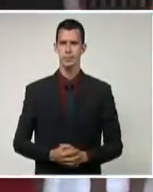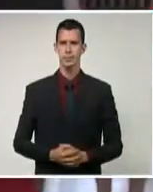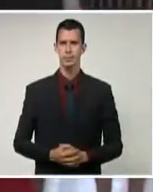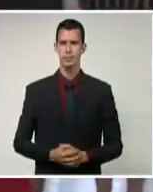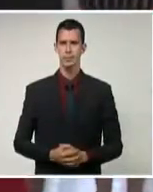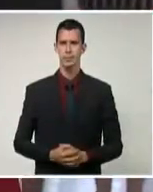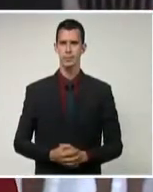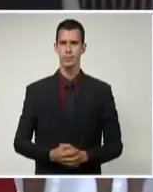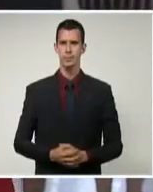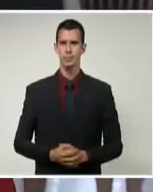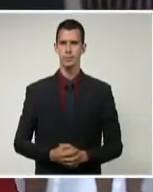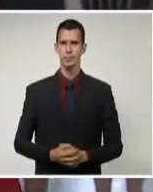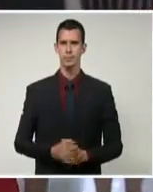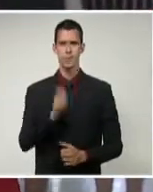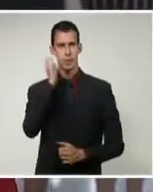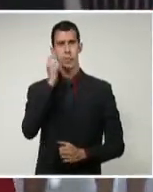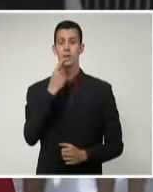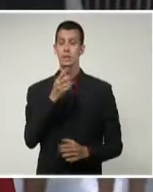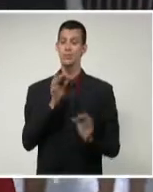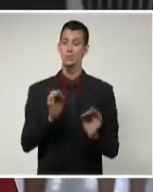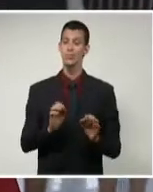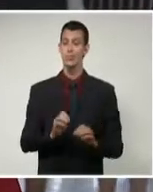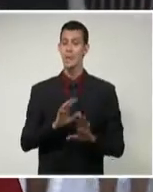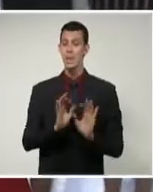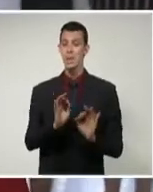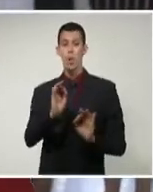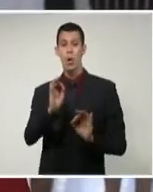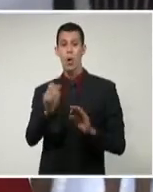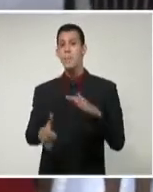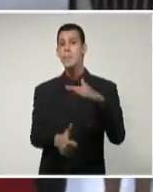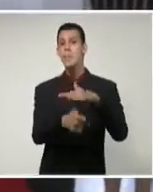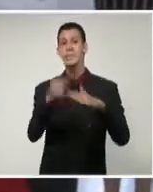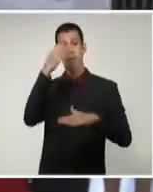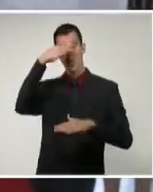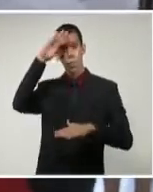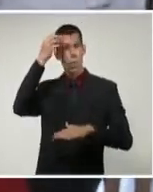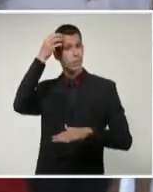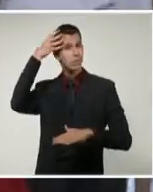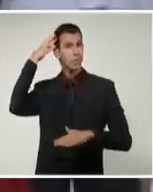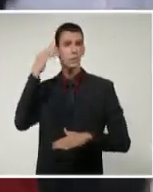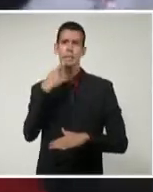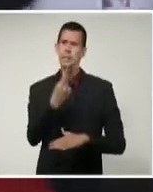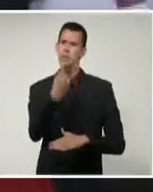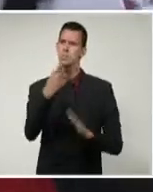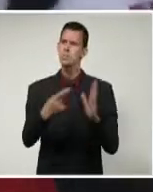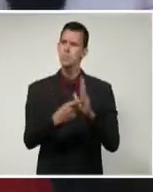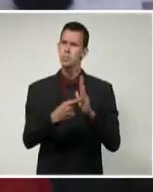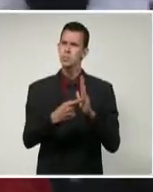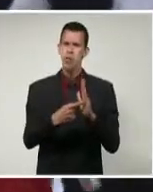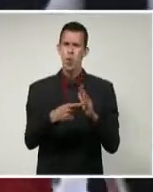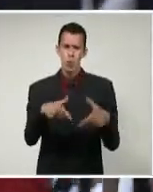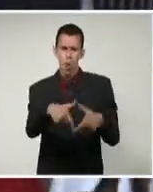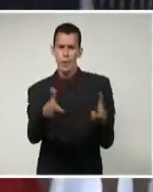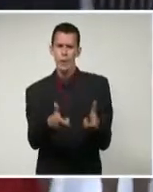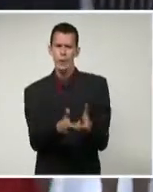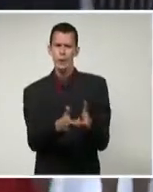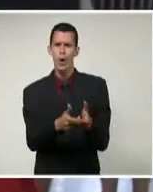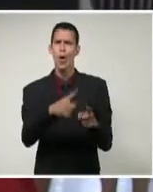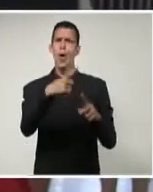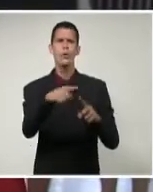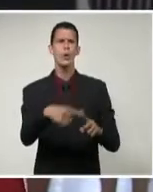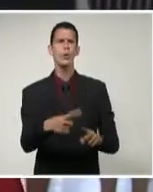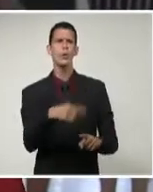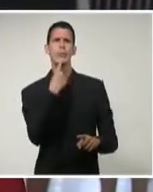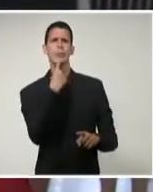Sin lugar a dudas, es un congreso, lo dijo Díaz-Canel, que marca un hito en la historia de la Revolución Cubana y la entrega a las generaciones